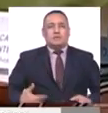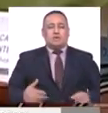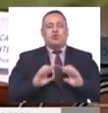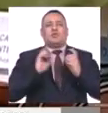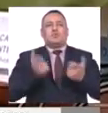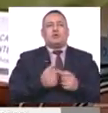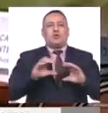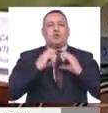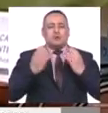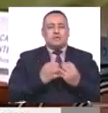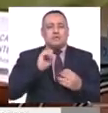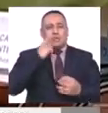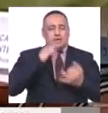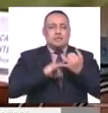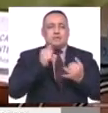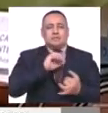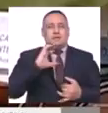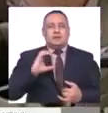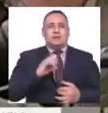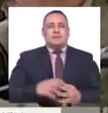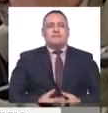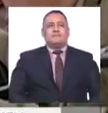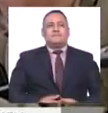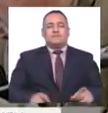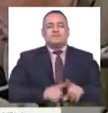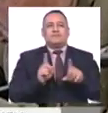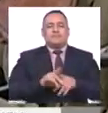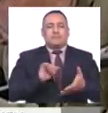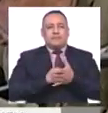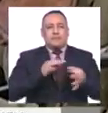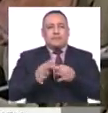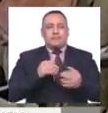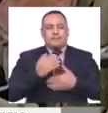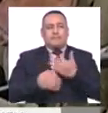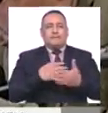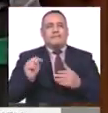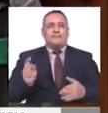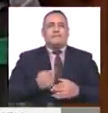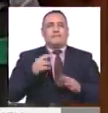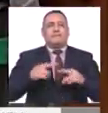comisión, congresista Isao Mita Alanoca. También dijo que se realizará la